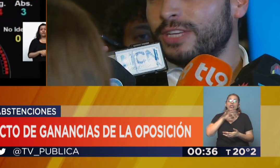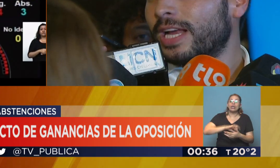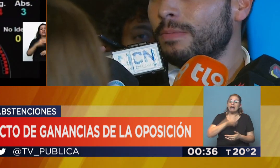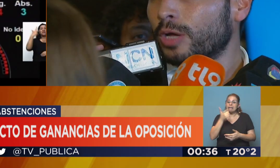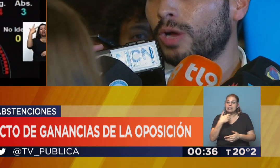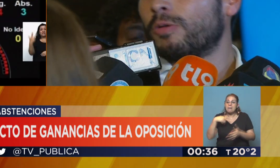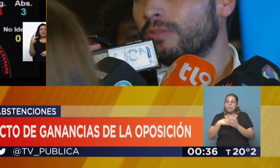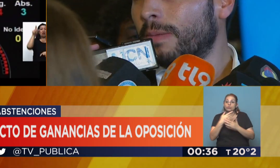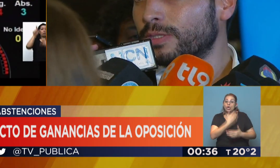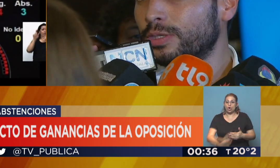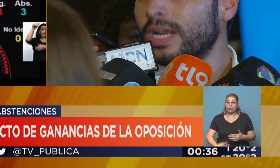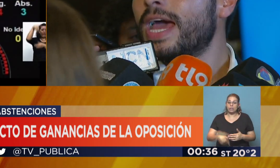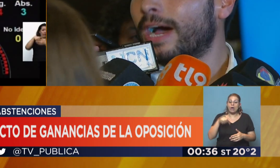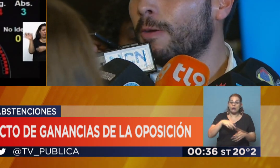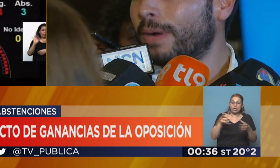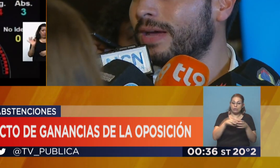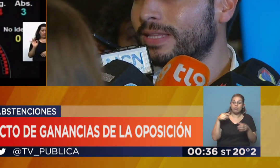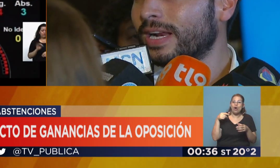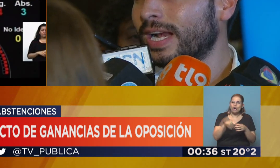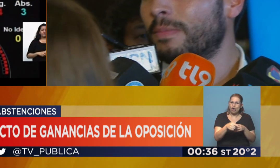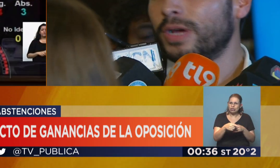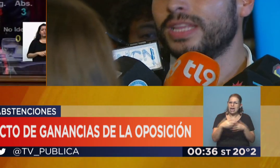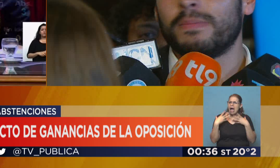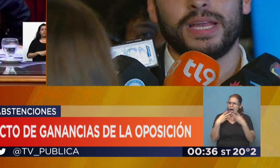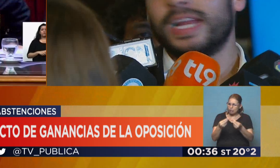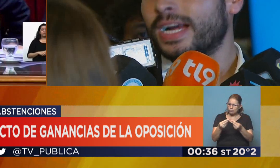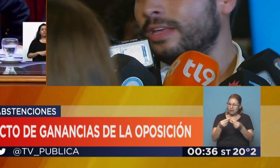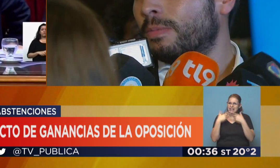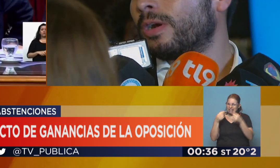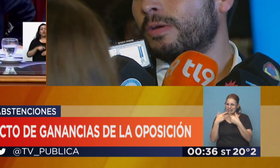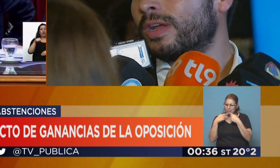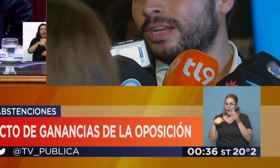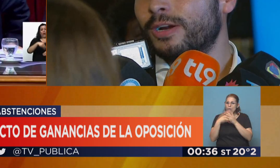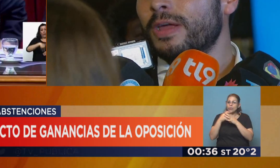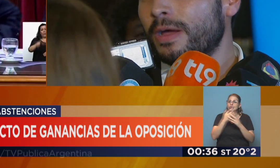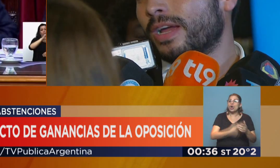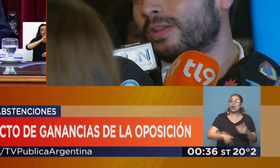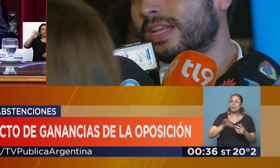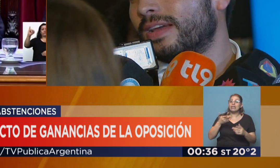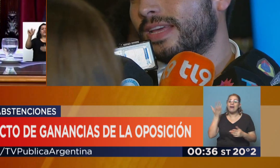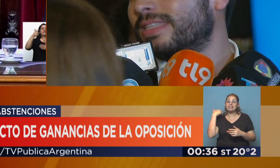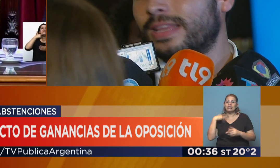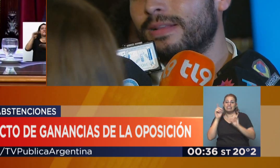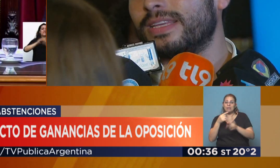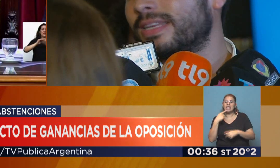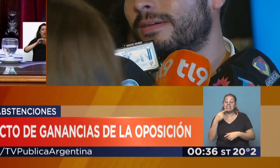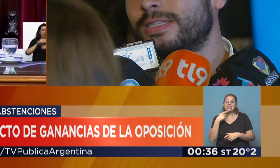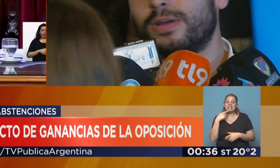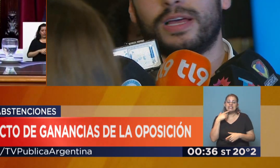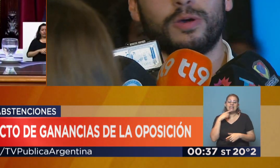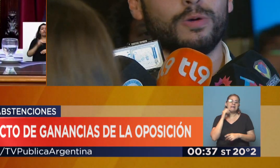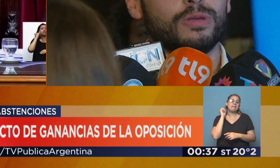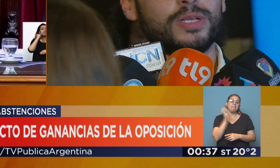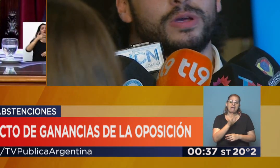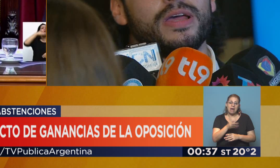el oficialismo actual, cuando era oposición, acompañaba este reclamo y también era agredido por el gobierno anterior, que nos trataban de